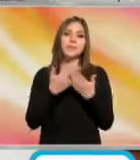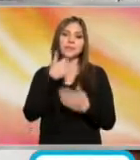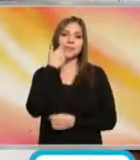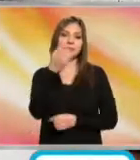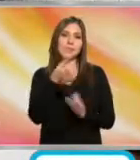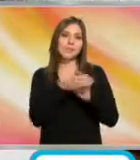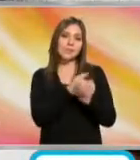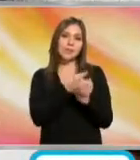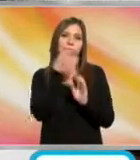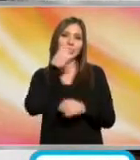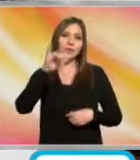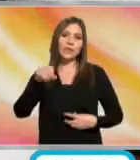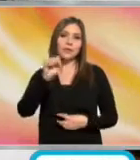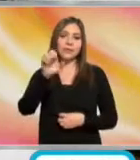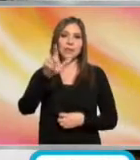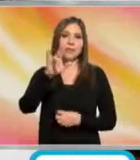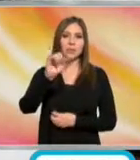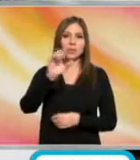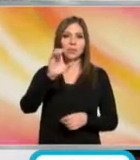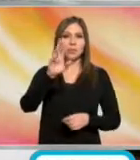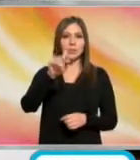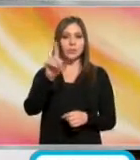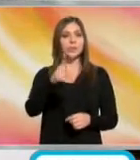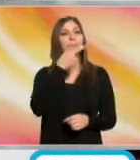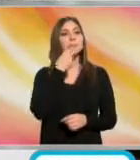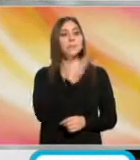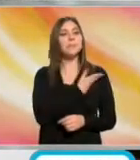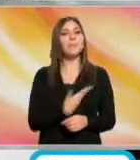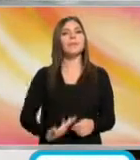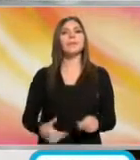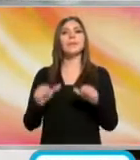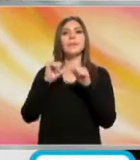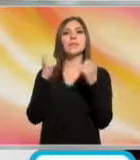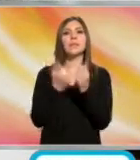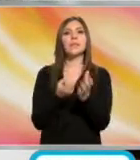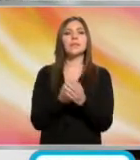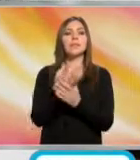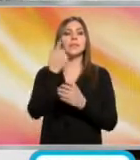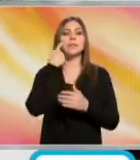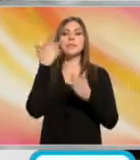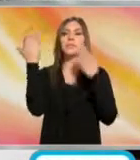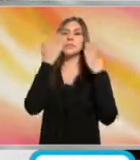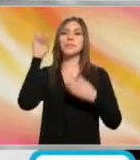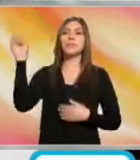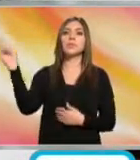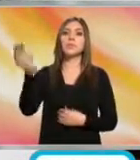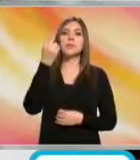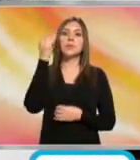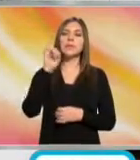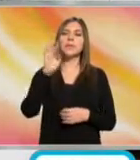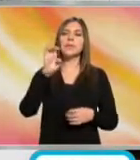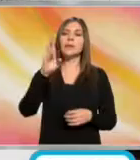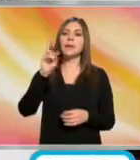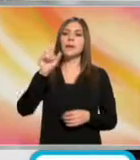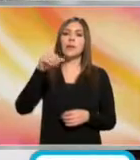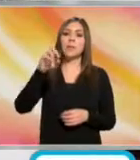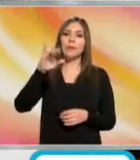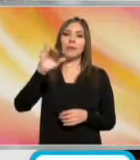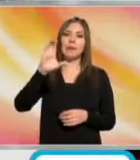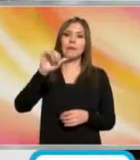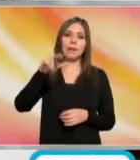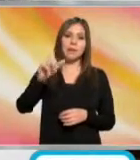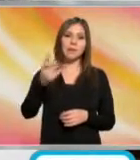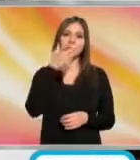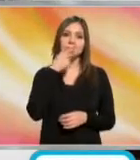Saludamos a José Luis Cruz Guízar, presidente de la Asociación de Egresados de Relaciones Internacionales de la Universidad Iberoamericana.